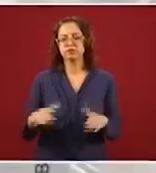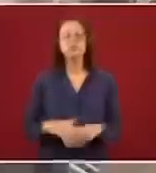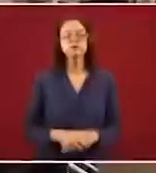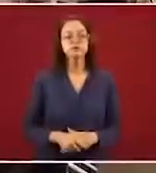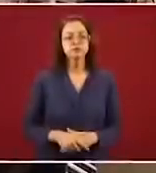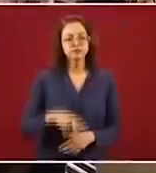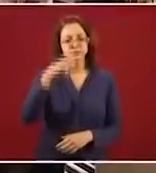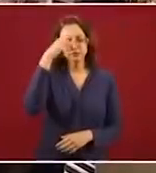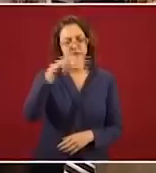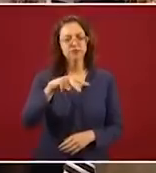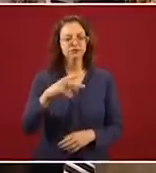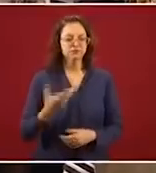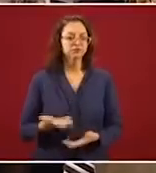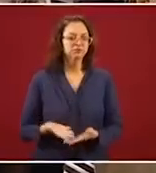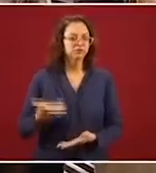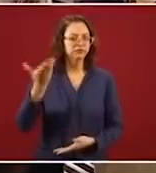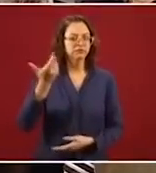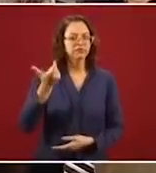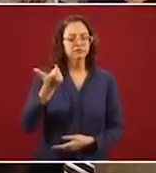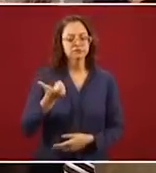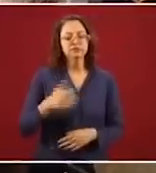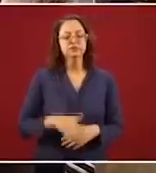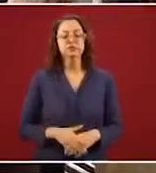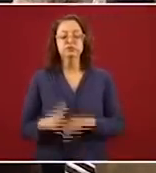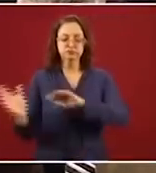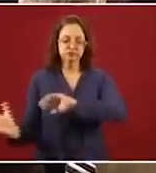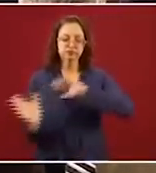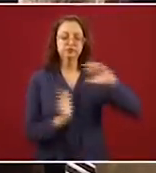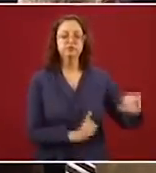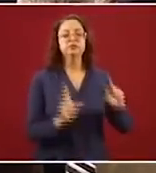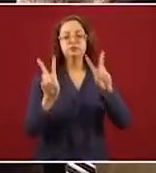Entonces, les decía que lo del coronavirus